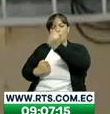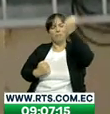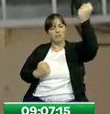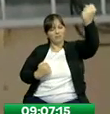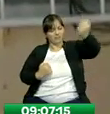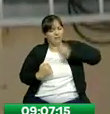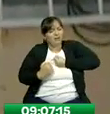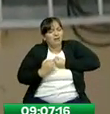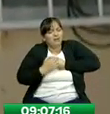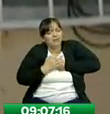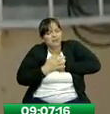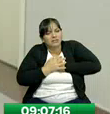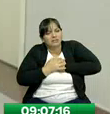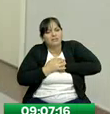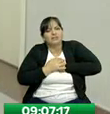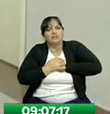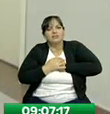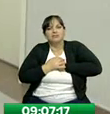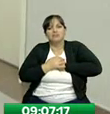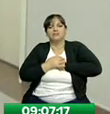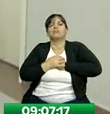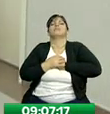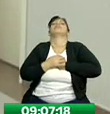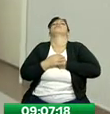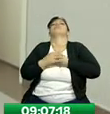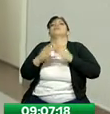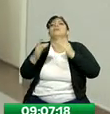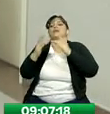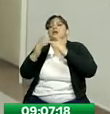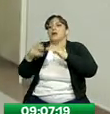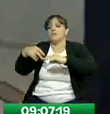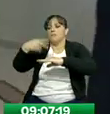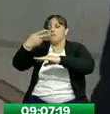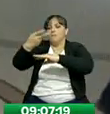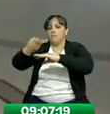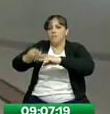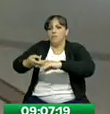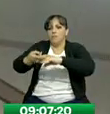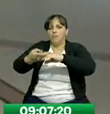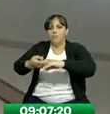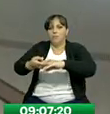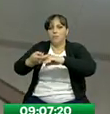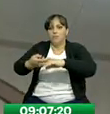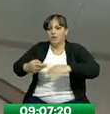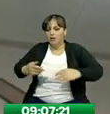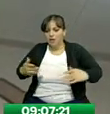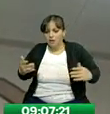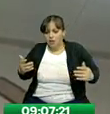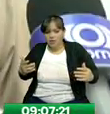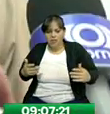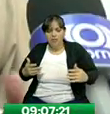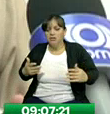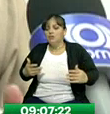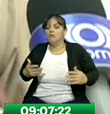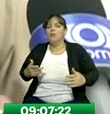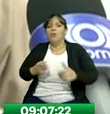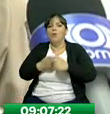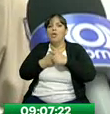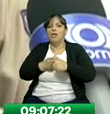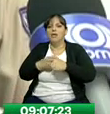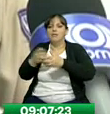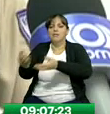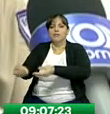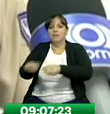hombre quedó tendido sobre la cama desde donde fue evacuado hasta una casa de salud donde los médicos sólo confirmaron su deceso todo